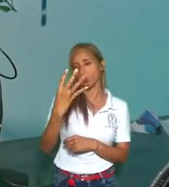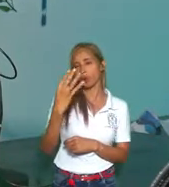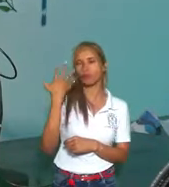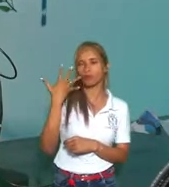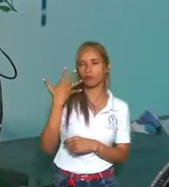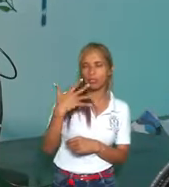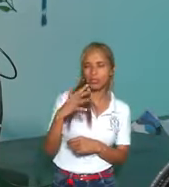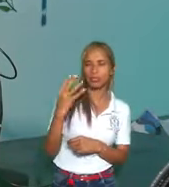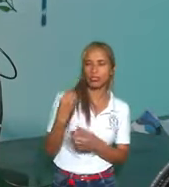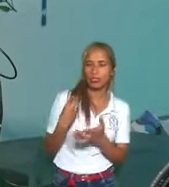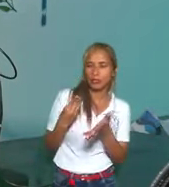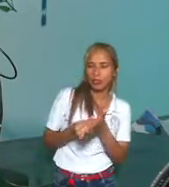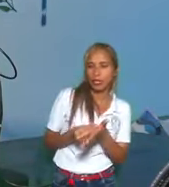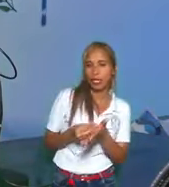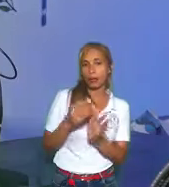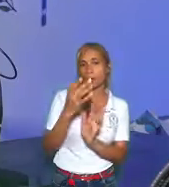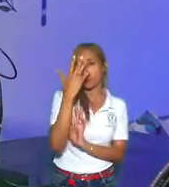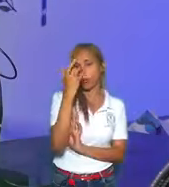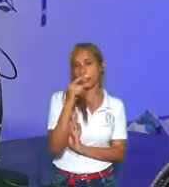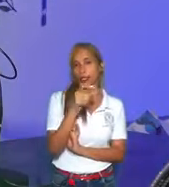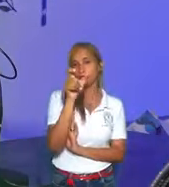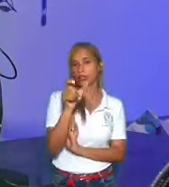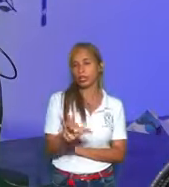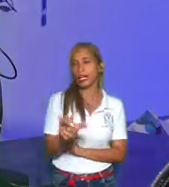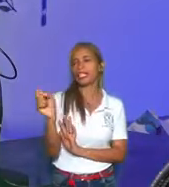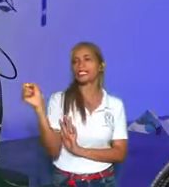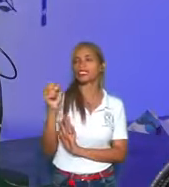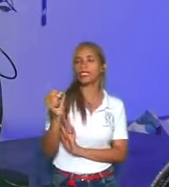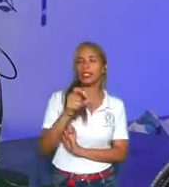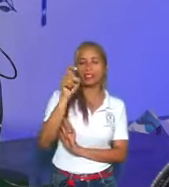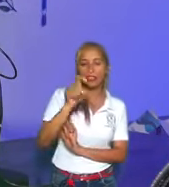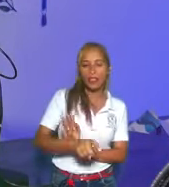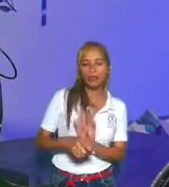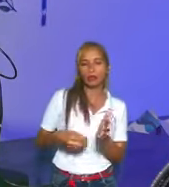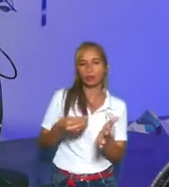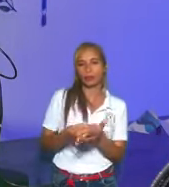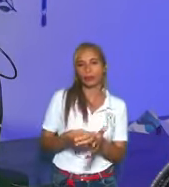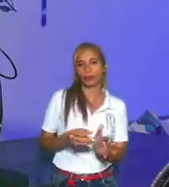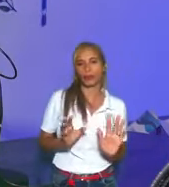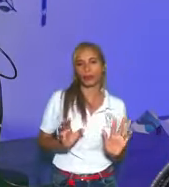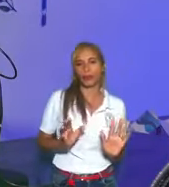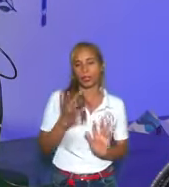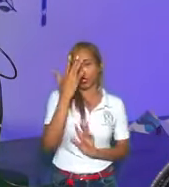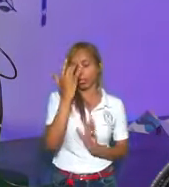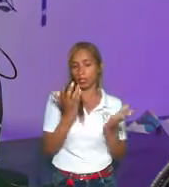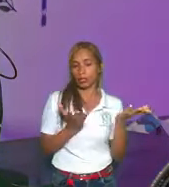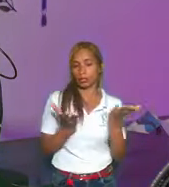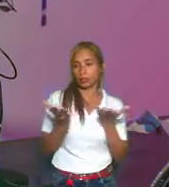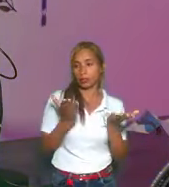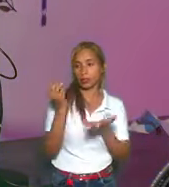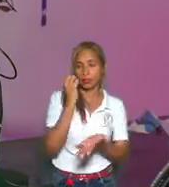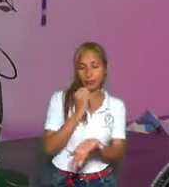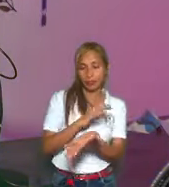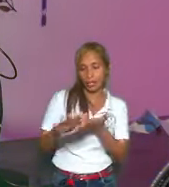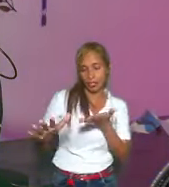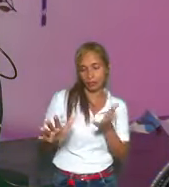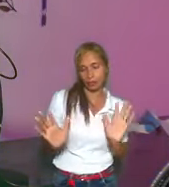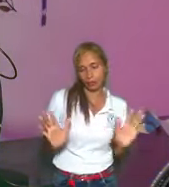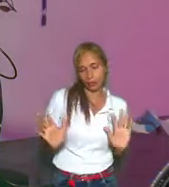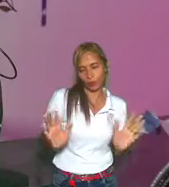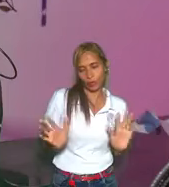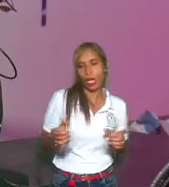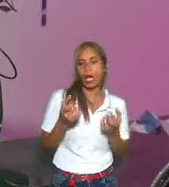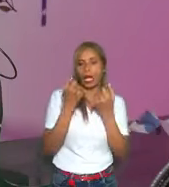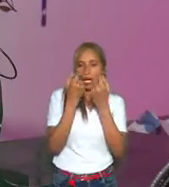que sí o sí el pago se debe realizar, porque pues no se puede realizar la prestación de los servicios de manera gratuita. Entendemos la situación del